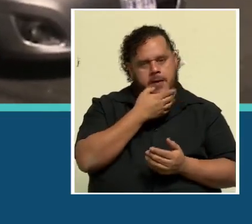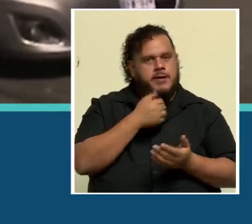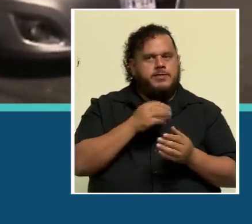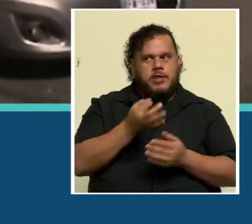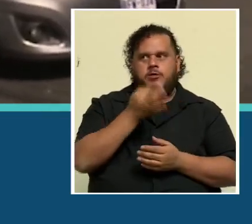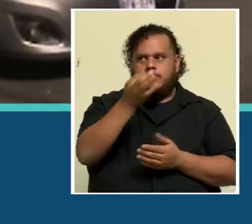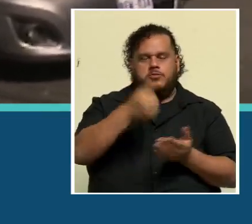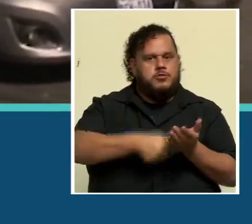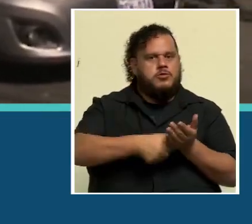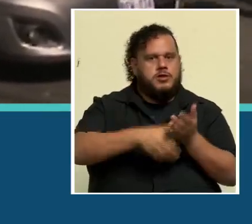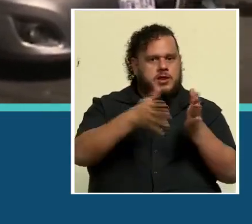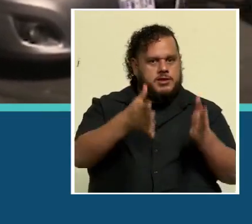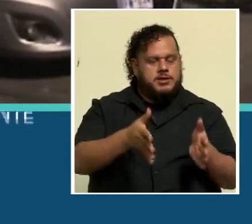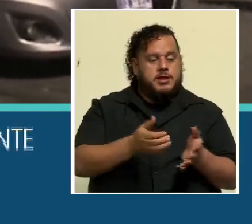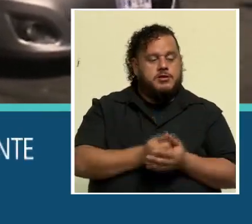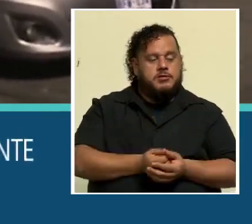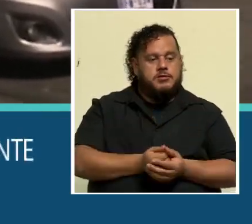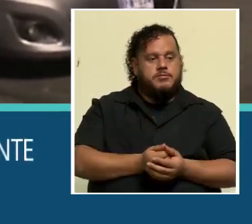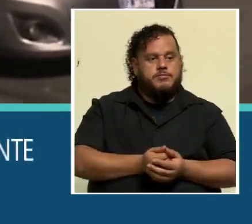futuros candidatos.